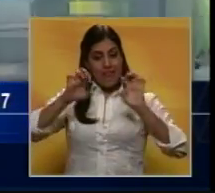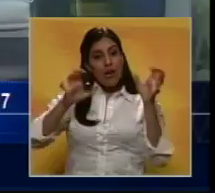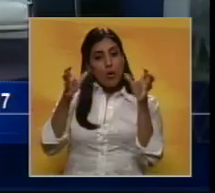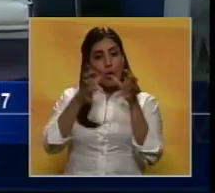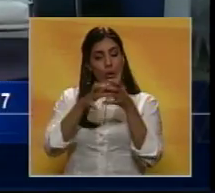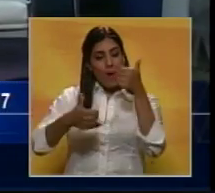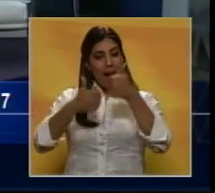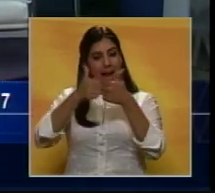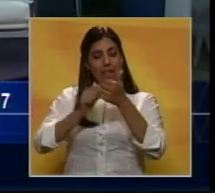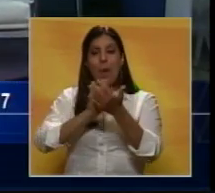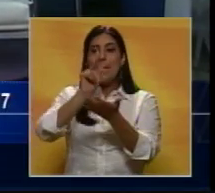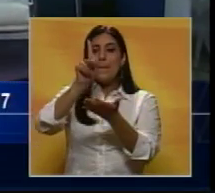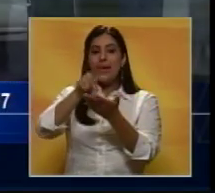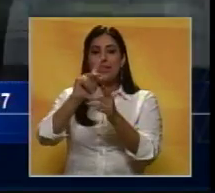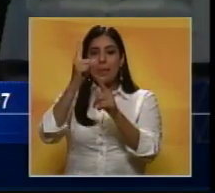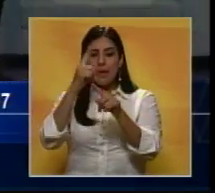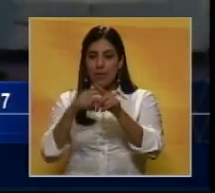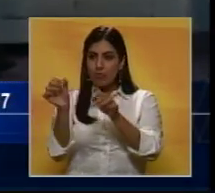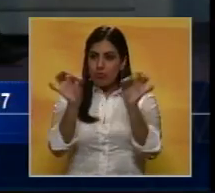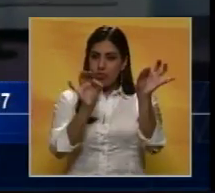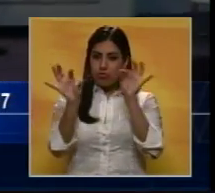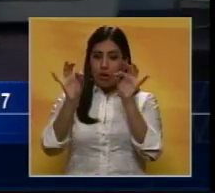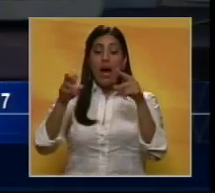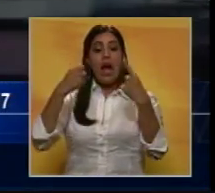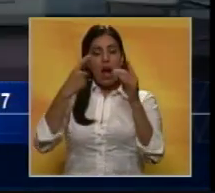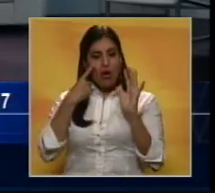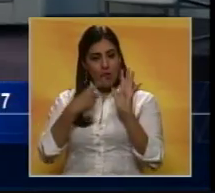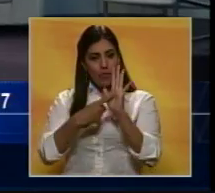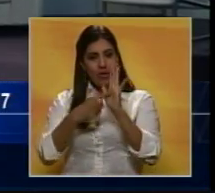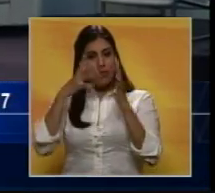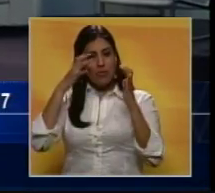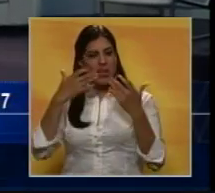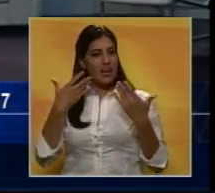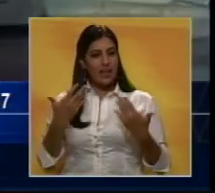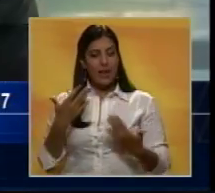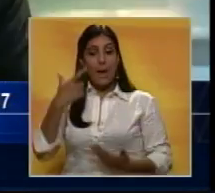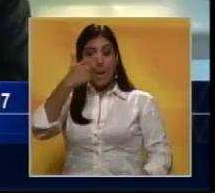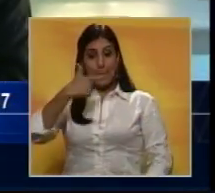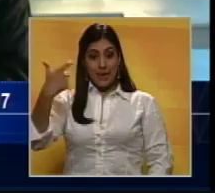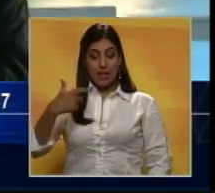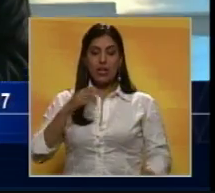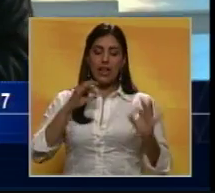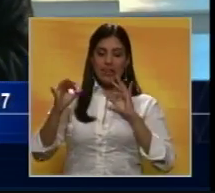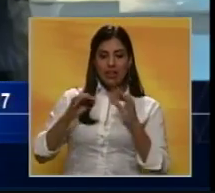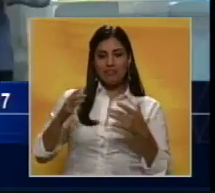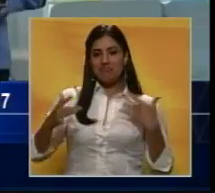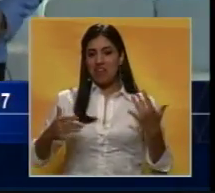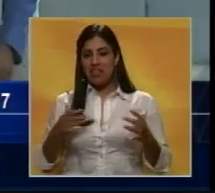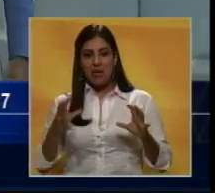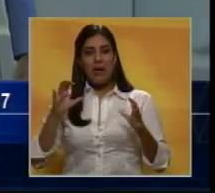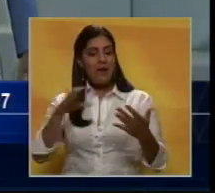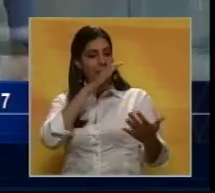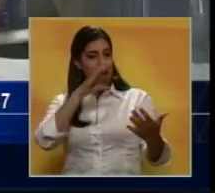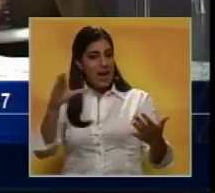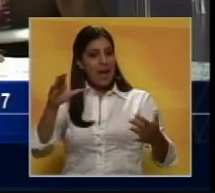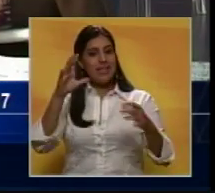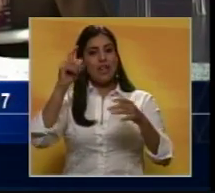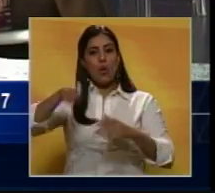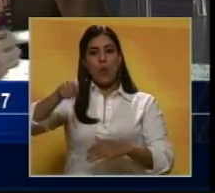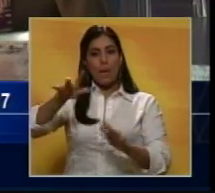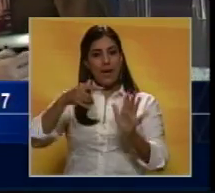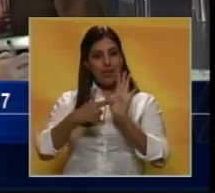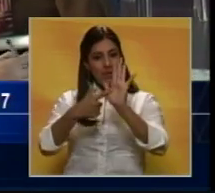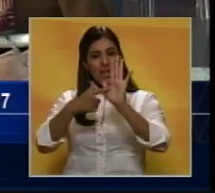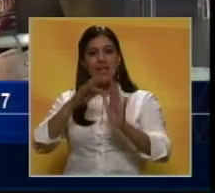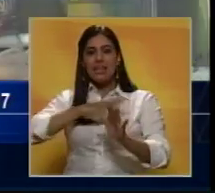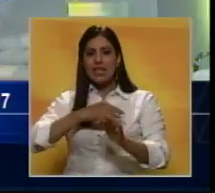de candidatos que pasaron el primer casting y ahora mostraron sus talentos. Los caballeros actuaron, animaron y cantaron ante el jurado para